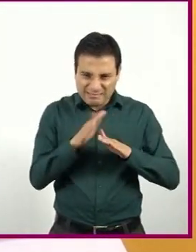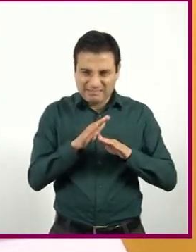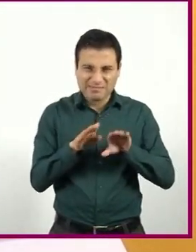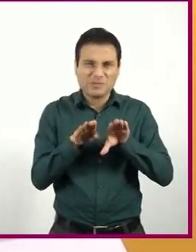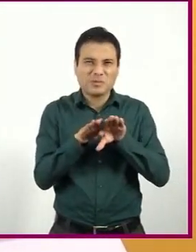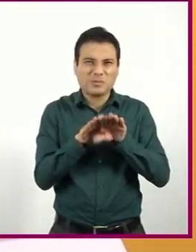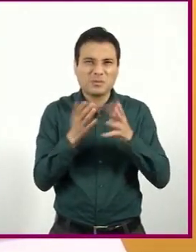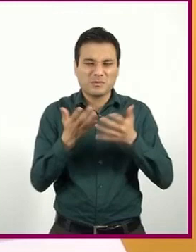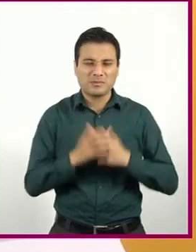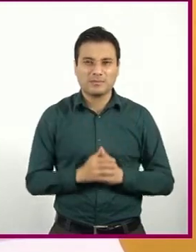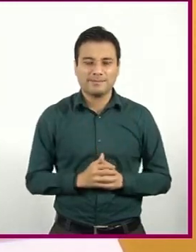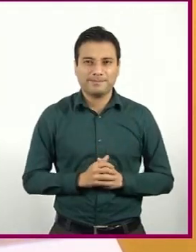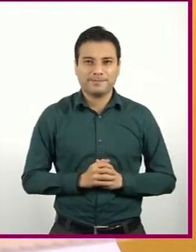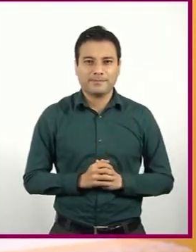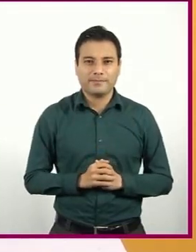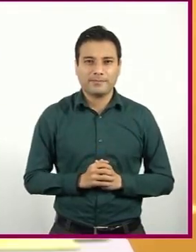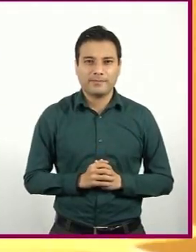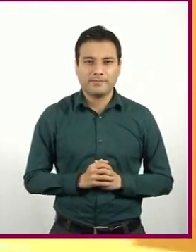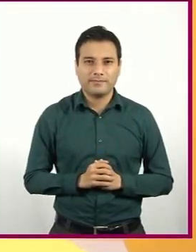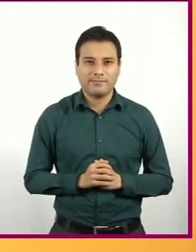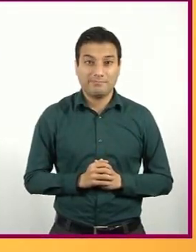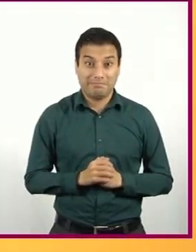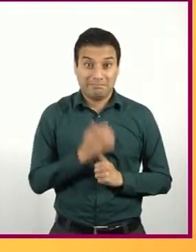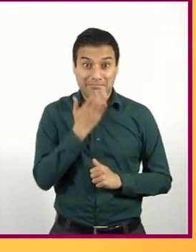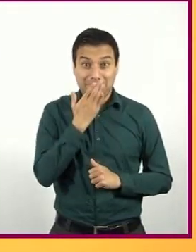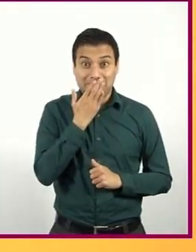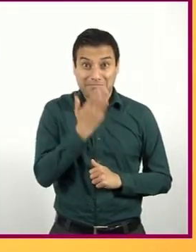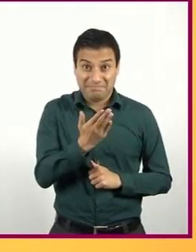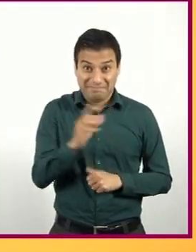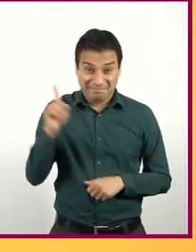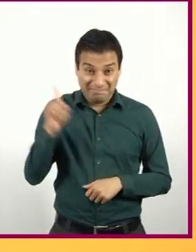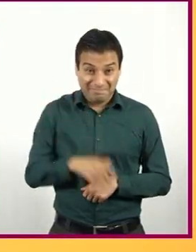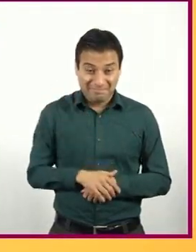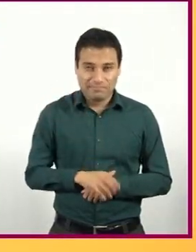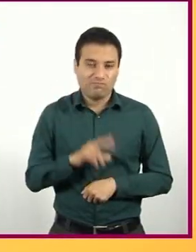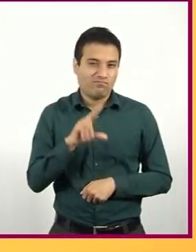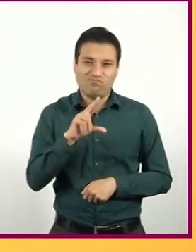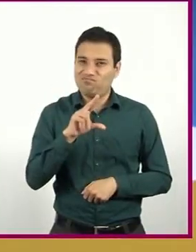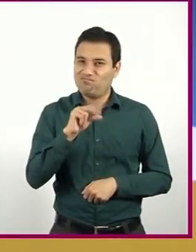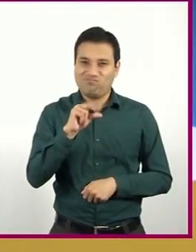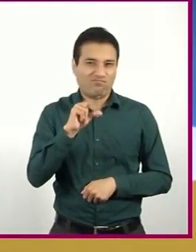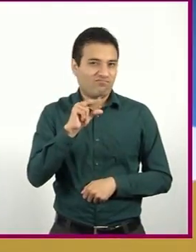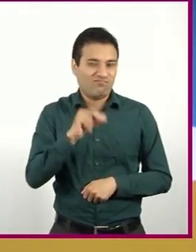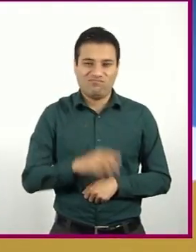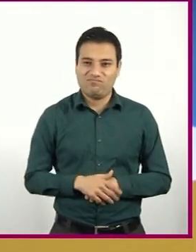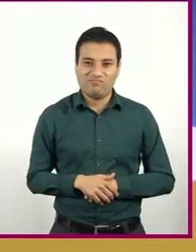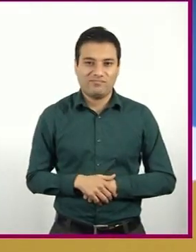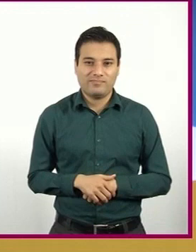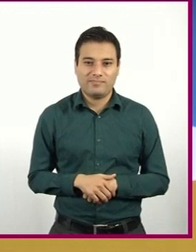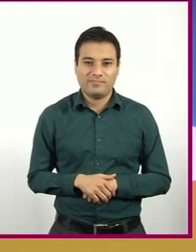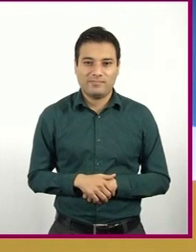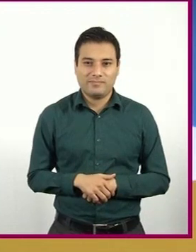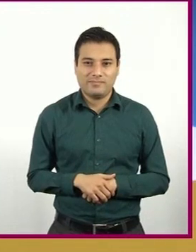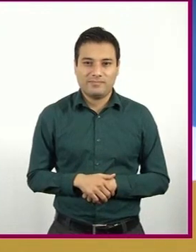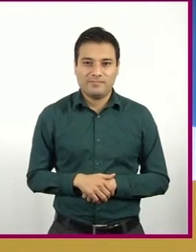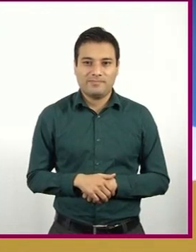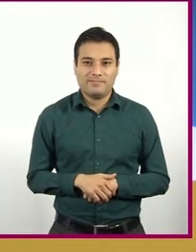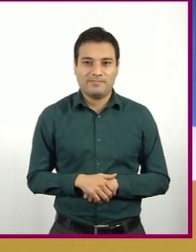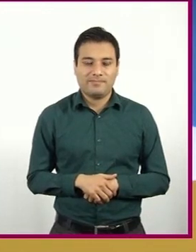así. ¿Cómo la ven? No, todos tienen que estar exactamente desde el